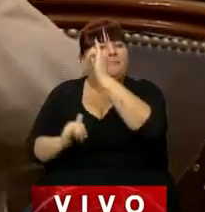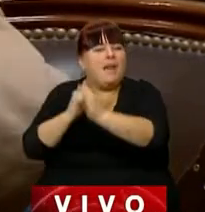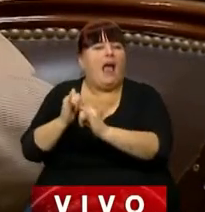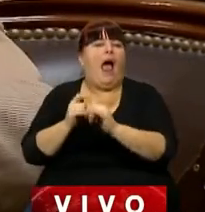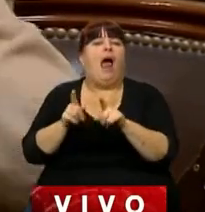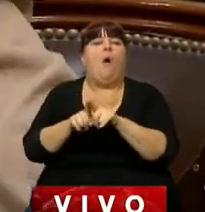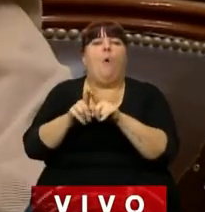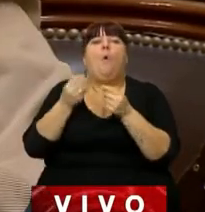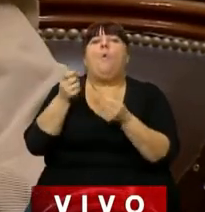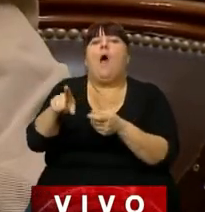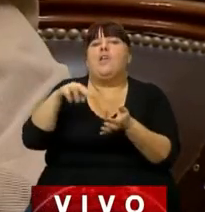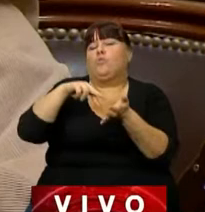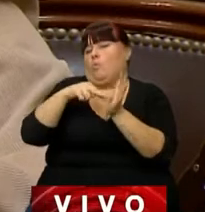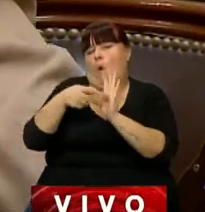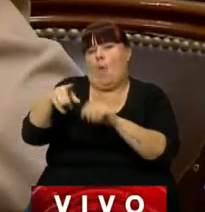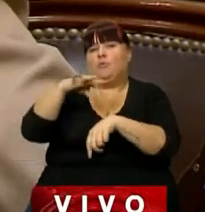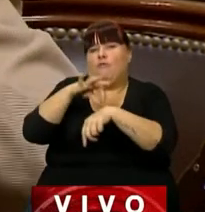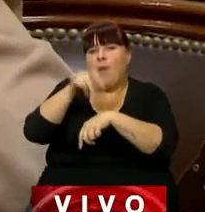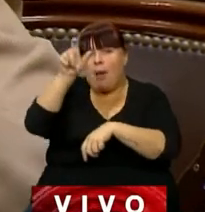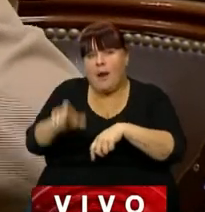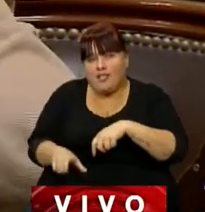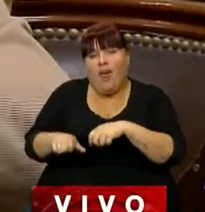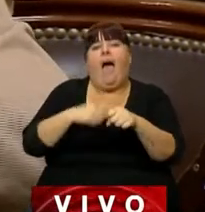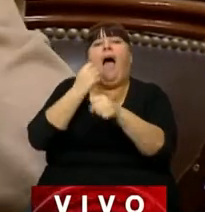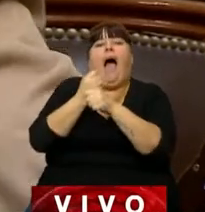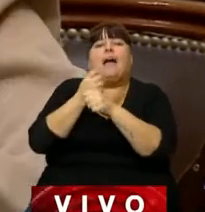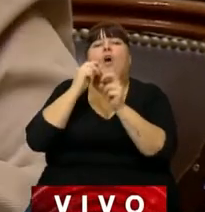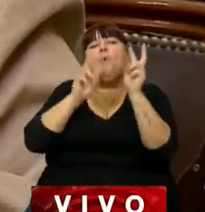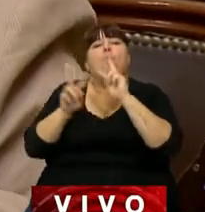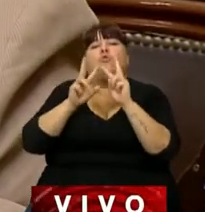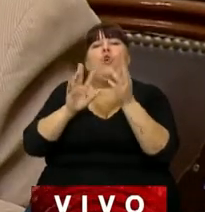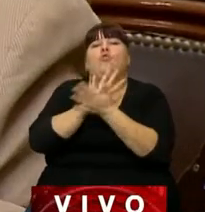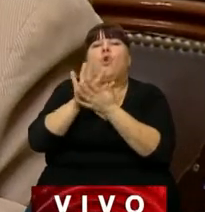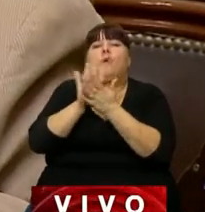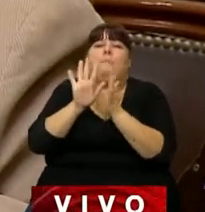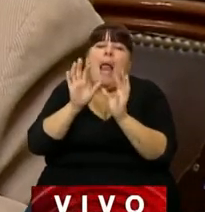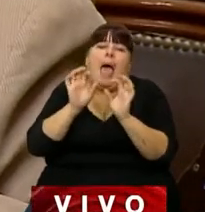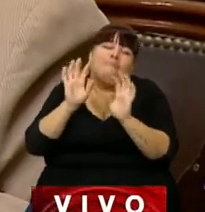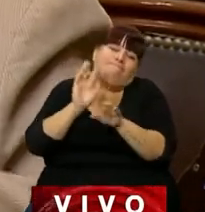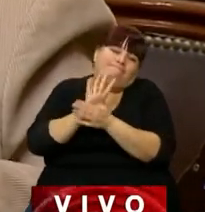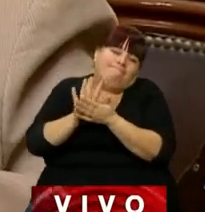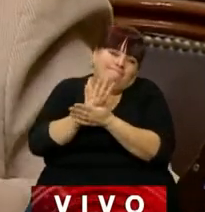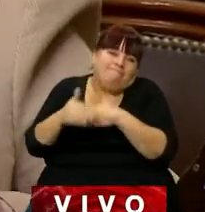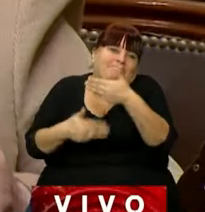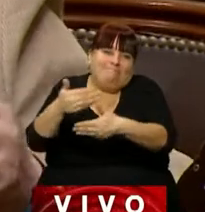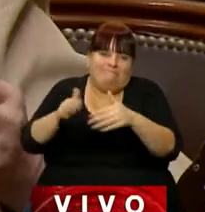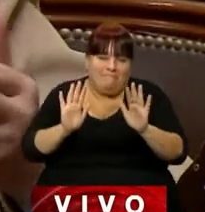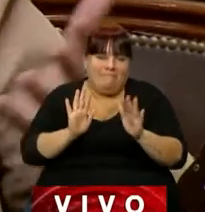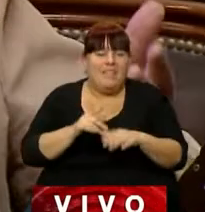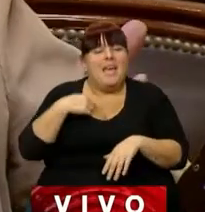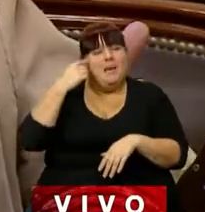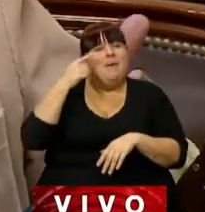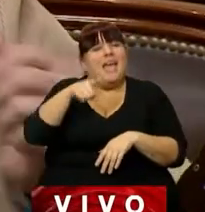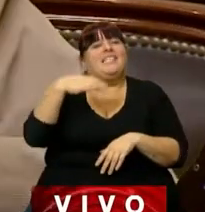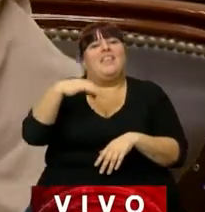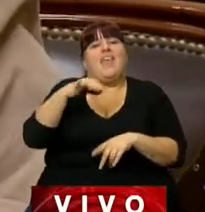desde la problemática que están sufriendo las personas hasta buscar las mejores formas de superarlo. Entonces, creo que en ese sentido se